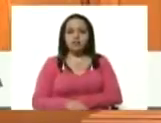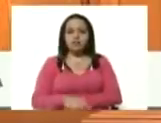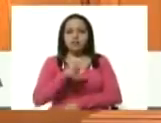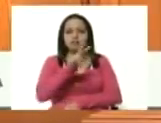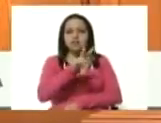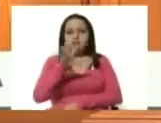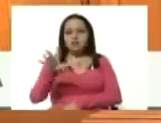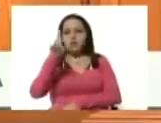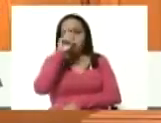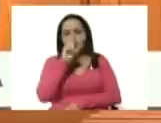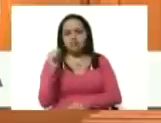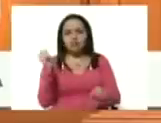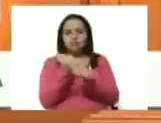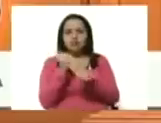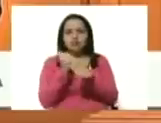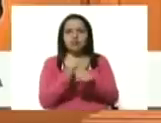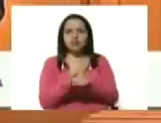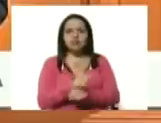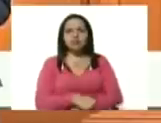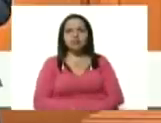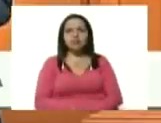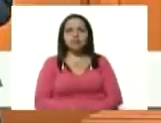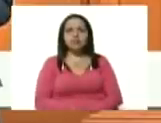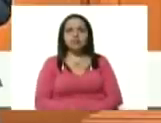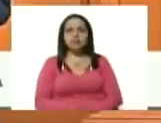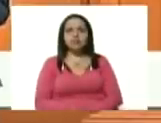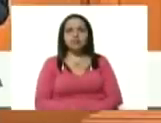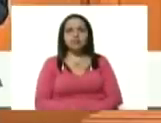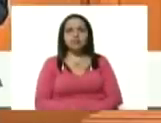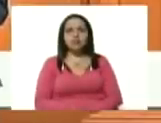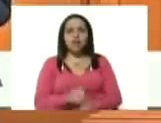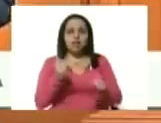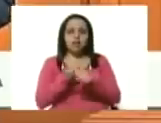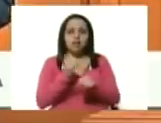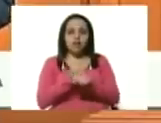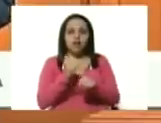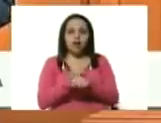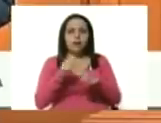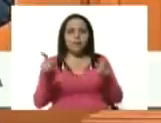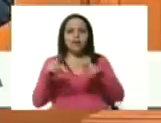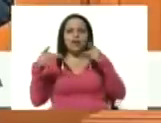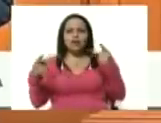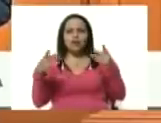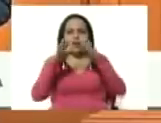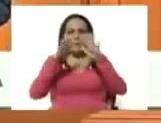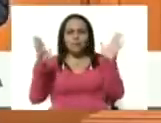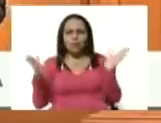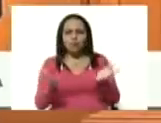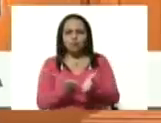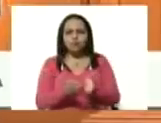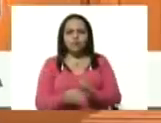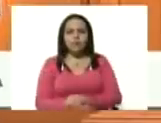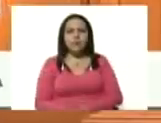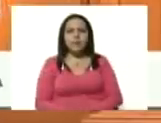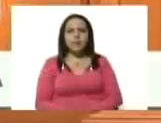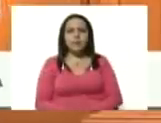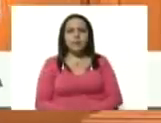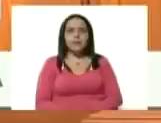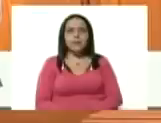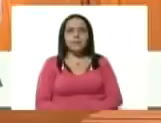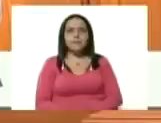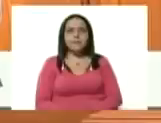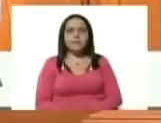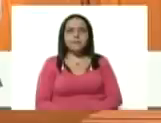35 años de experiencia, como me dijo ella. Ha trabajado en el periódico El Mundo, aquel vespertino, ¿te acuerdas?